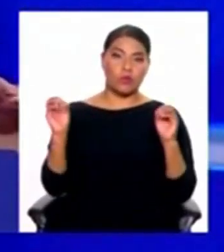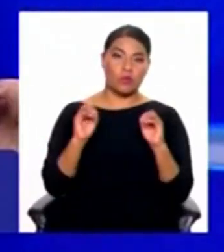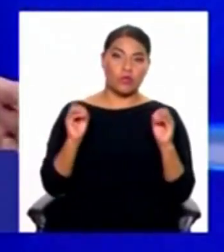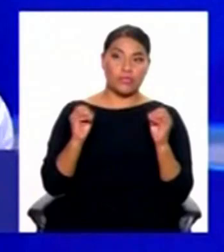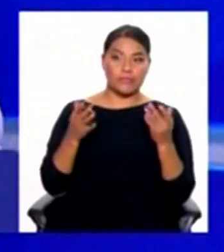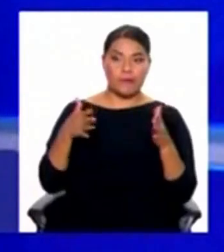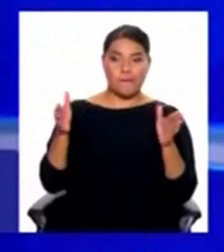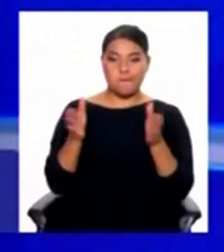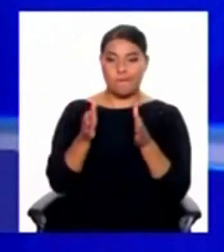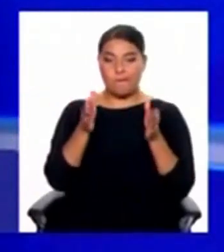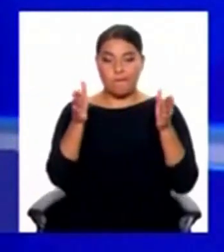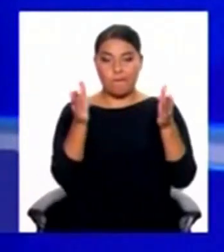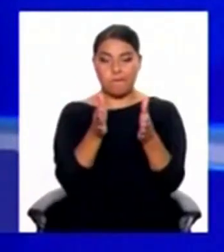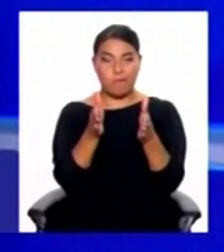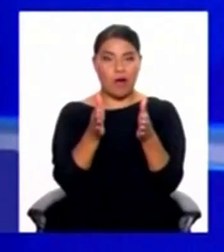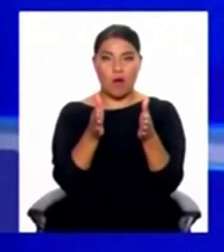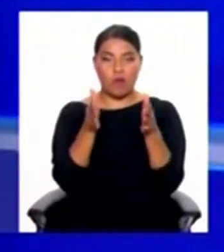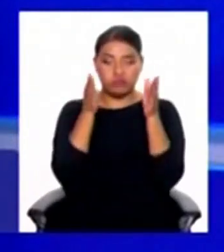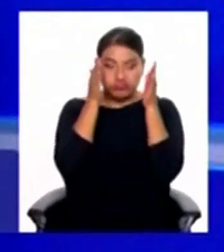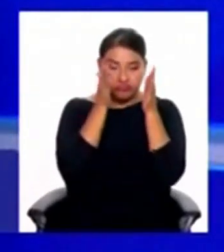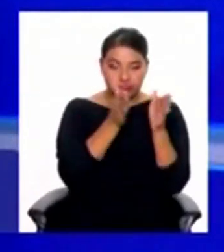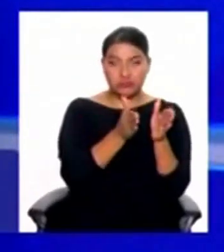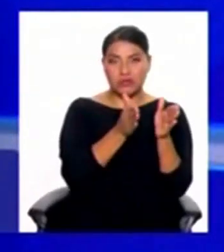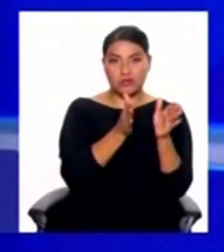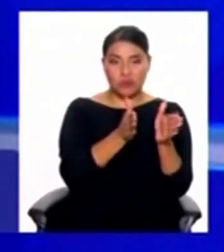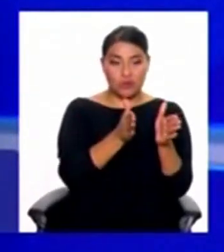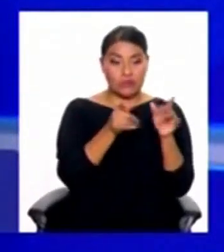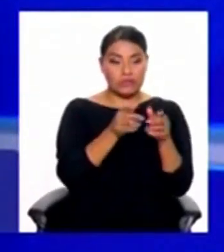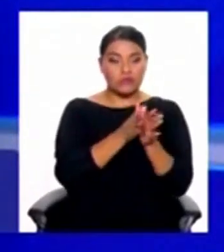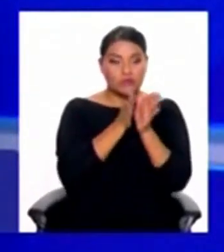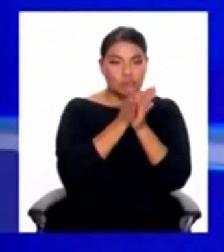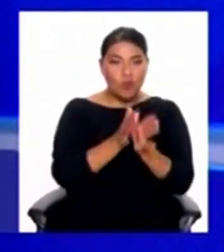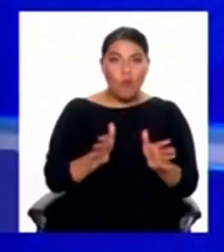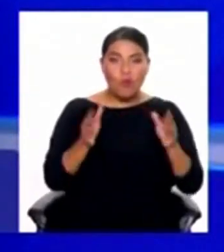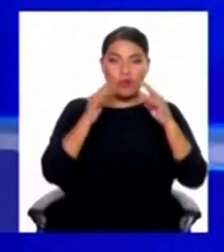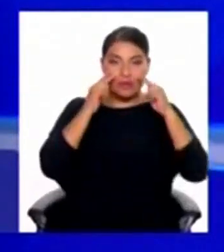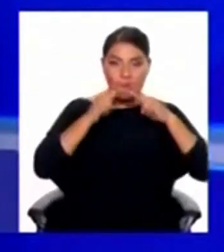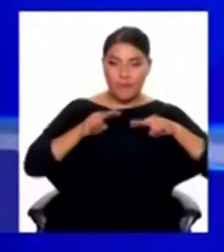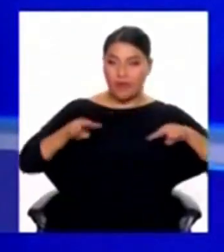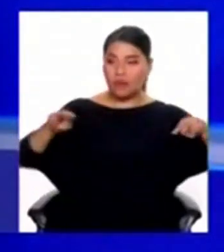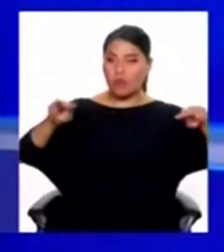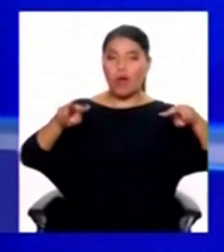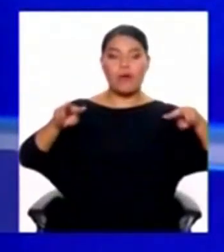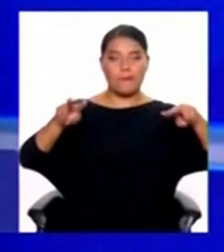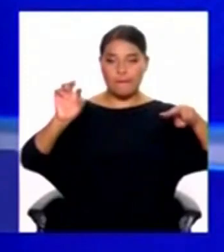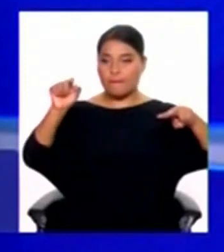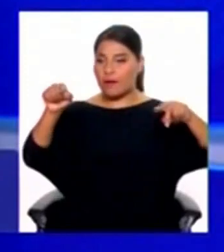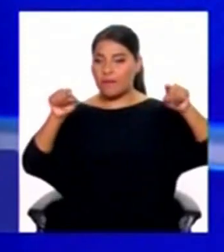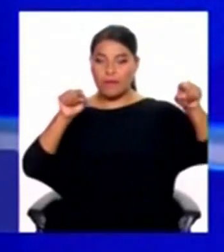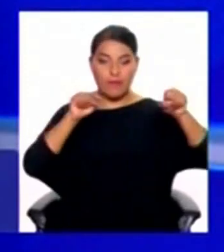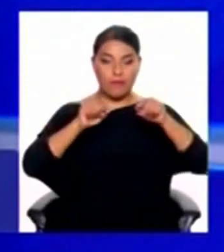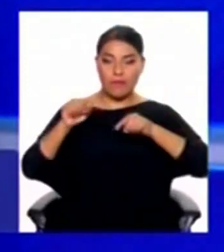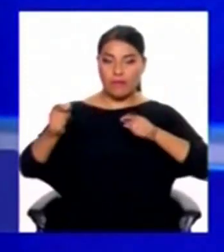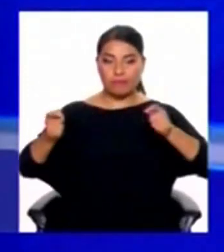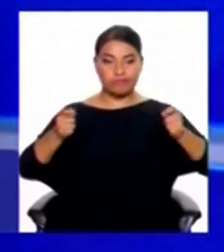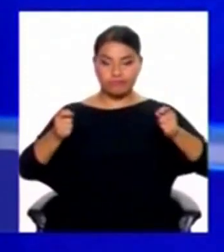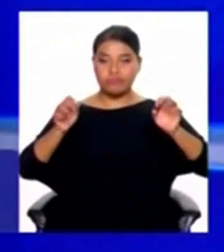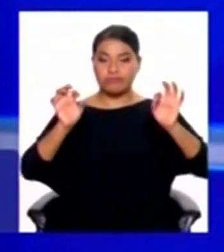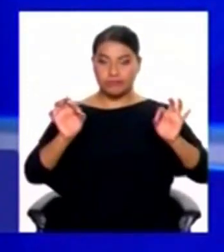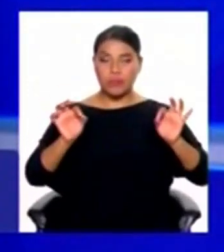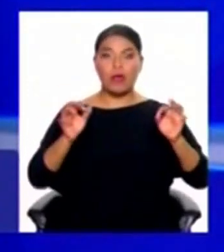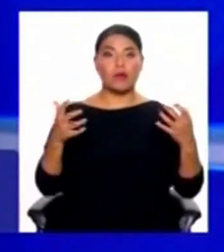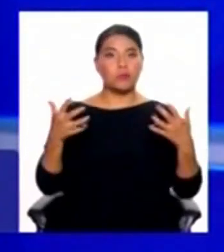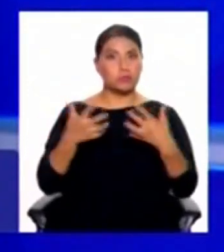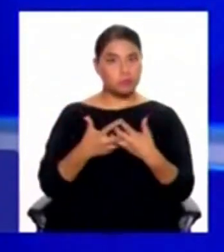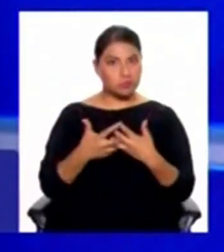sectorialmente aisladas, y no entendemos que cada intervención en el territorio tiene un impacto transversal e integral en el hábitat y en el